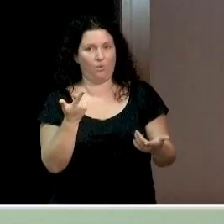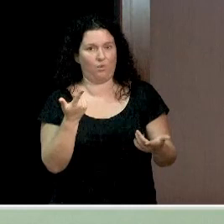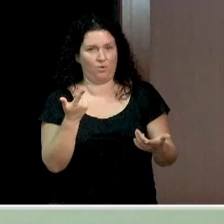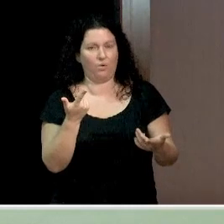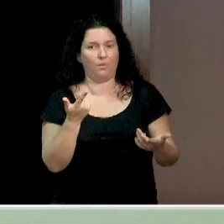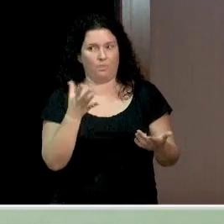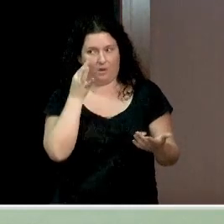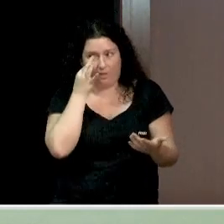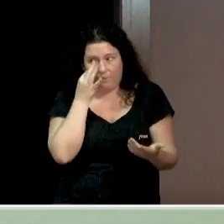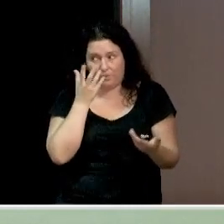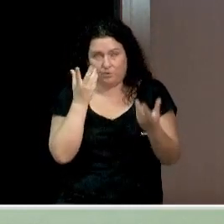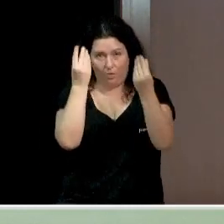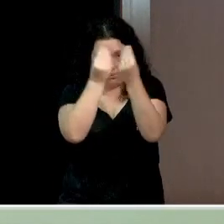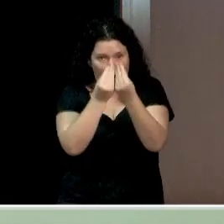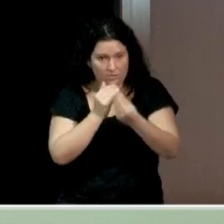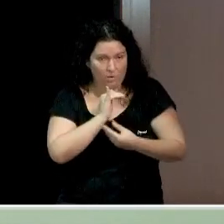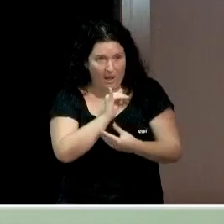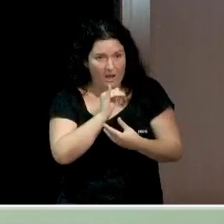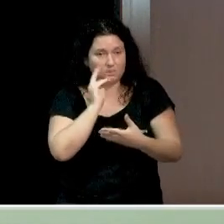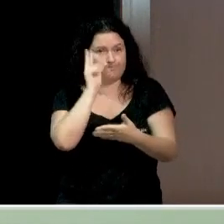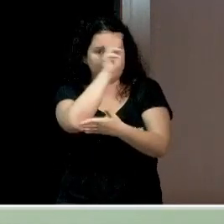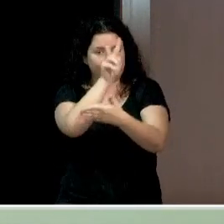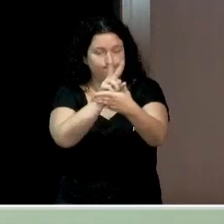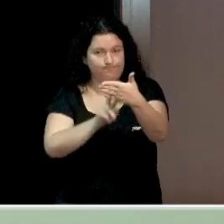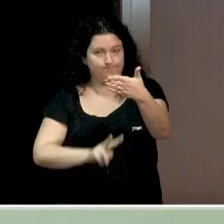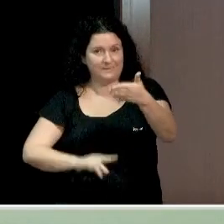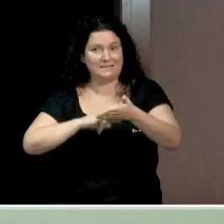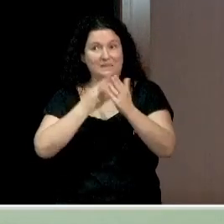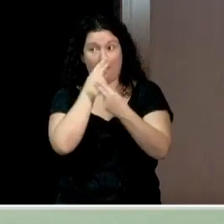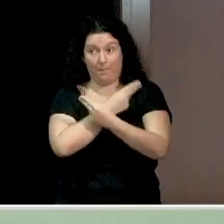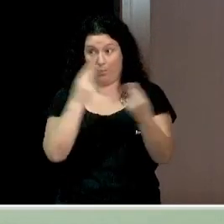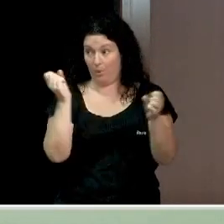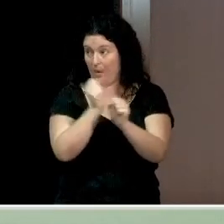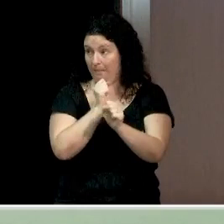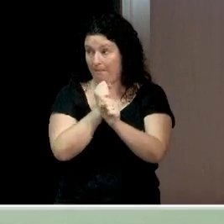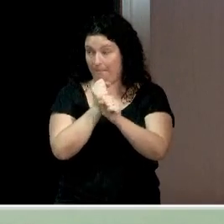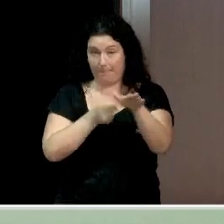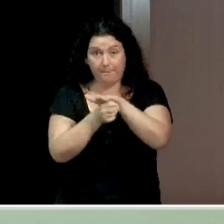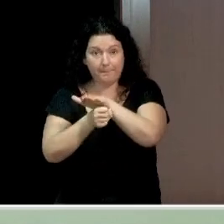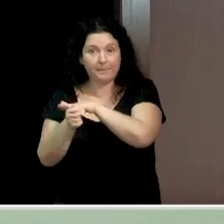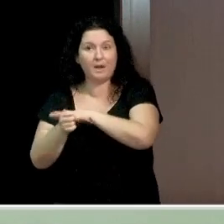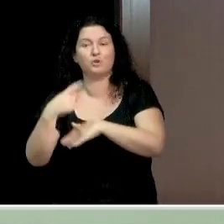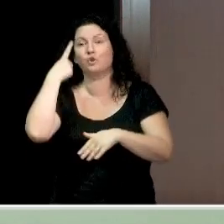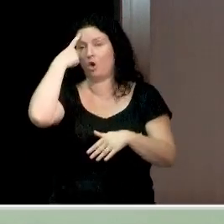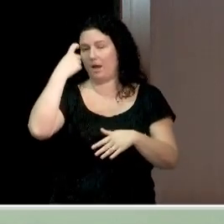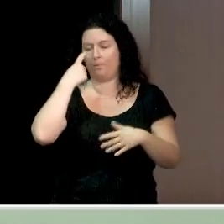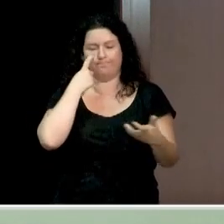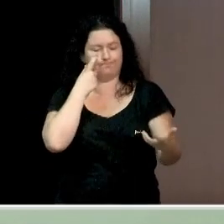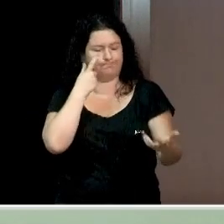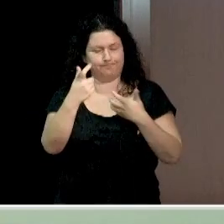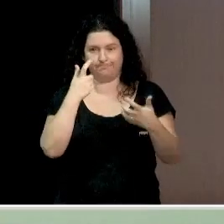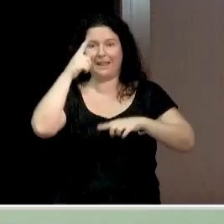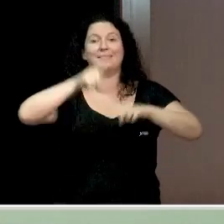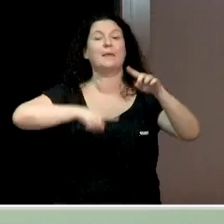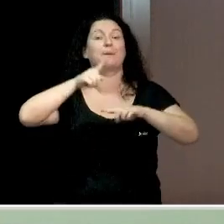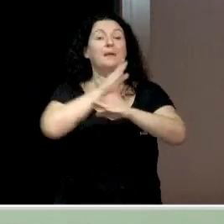desde los datos que yo veo por el sistema público de empleo, las estadísticas, me parece que es evidente una gran diferencia.